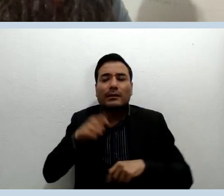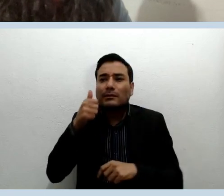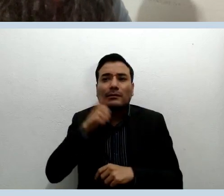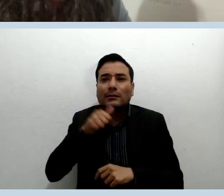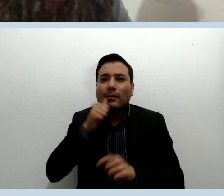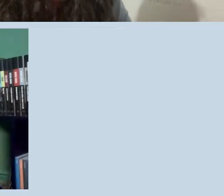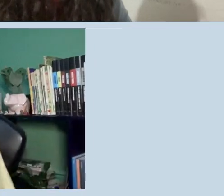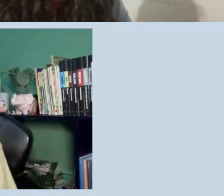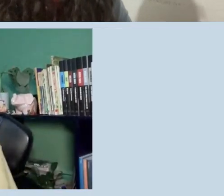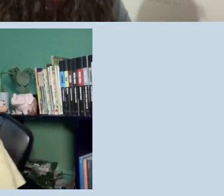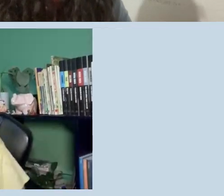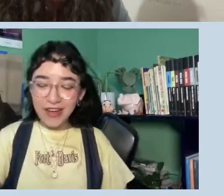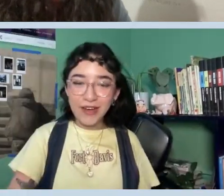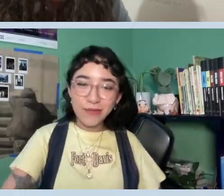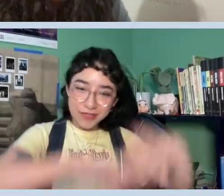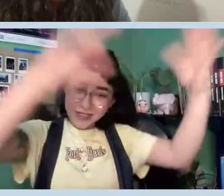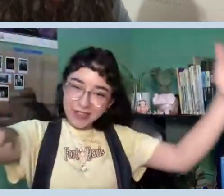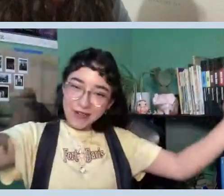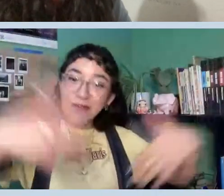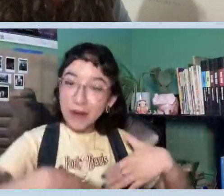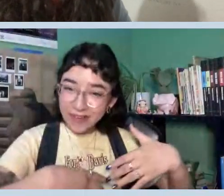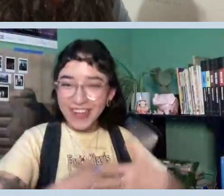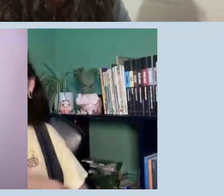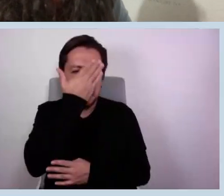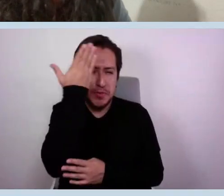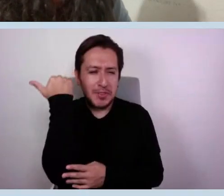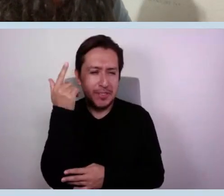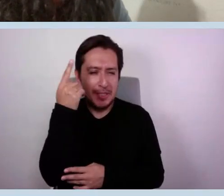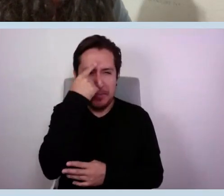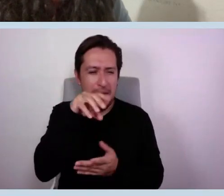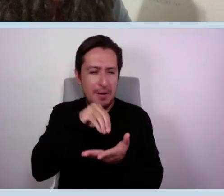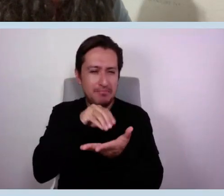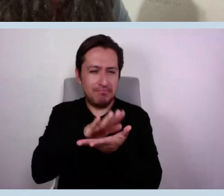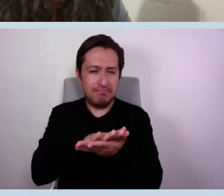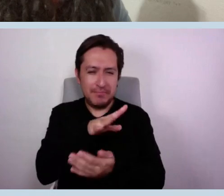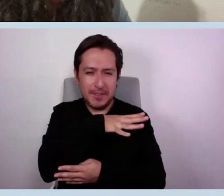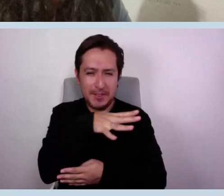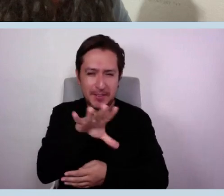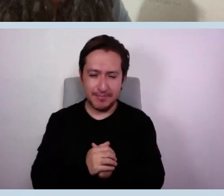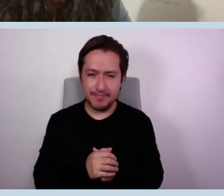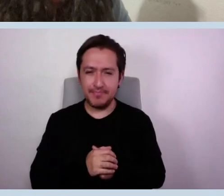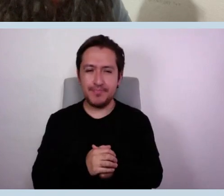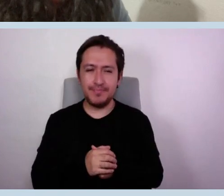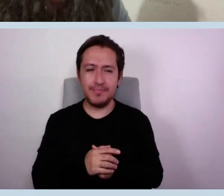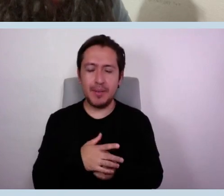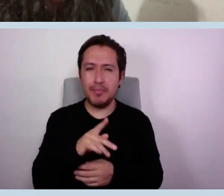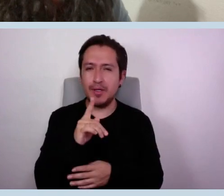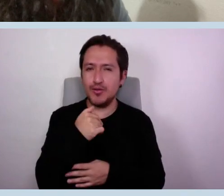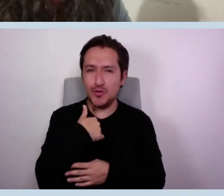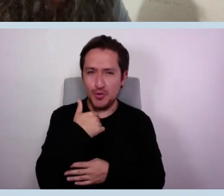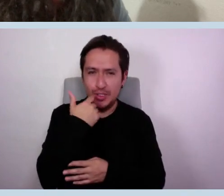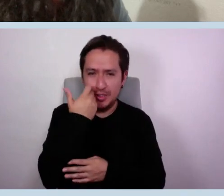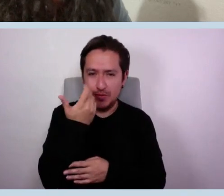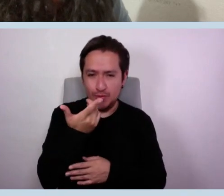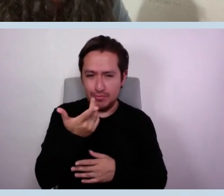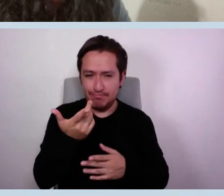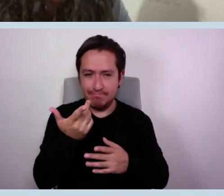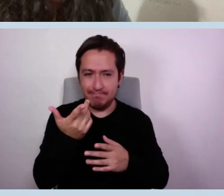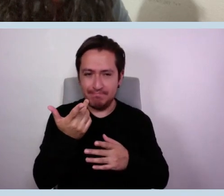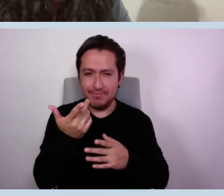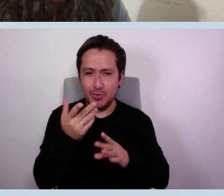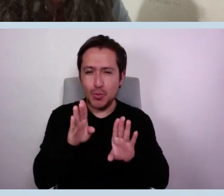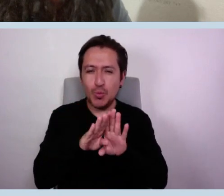gran para mí no sé si para apuntes en pero no lo quería pasar de alto pasar por